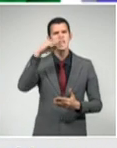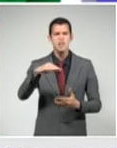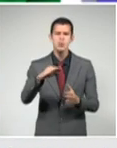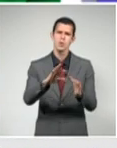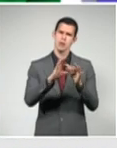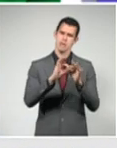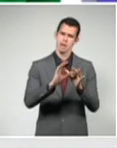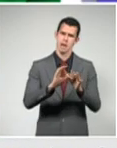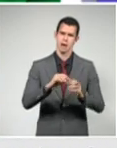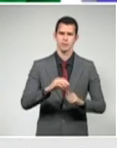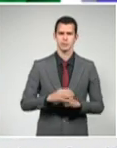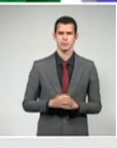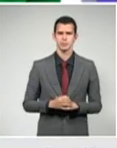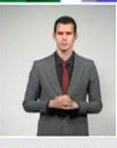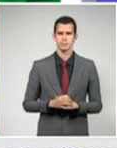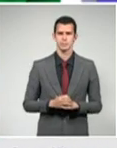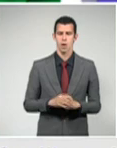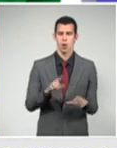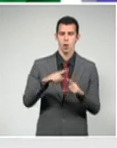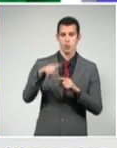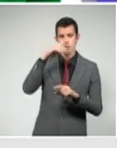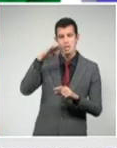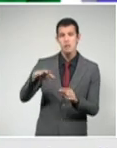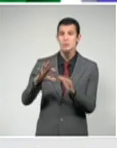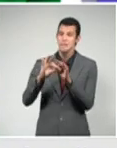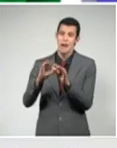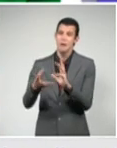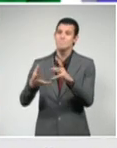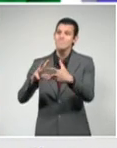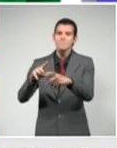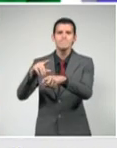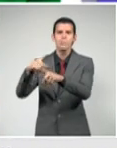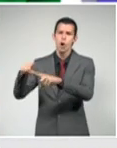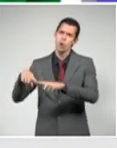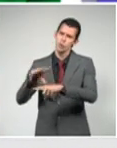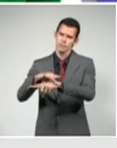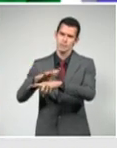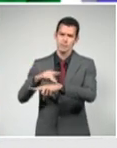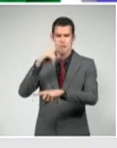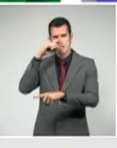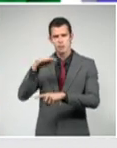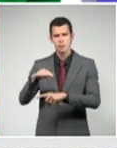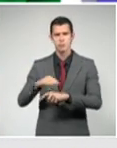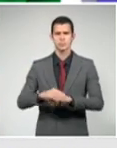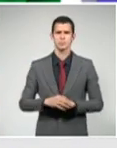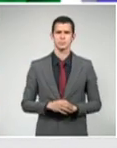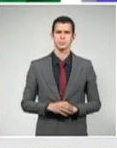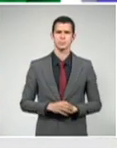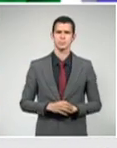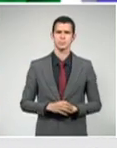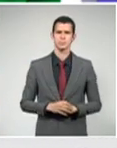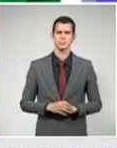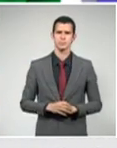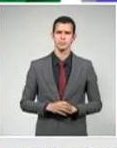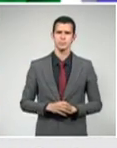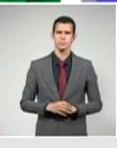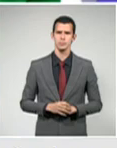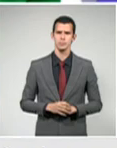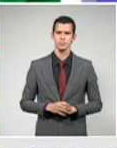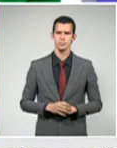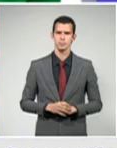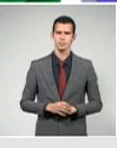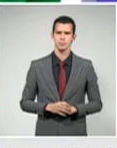encuentra en estado crítico. Finalmente, el comportamiento de la pandemia en